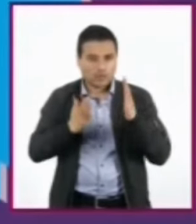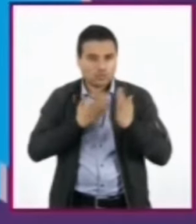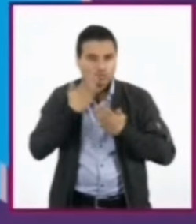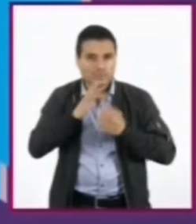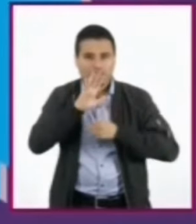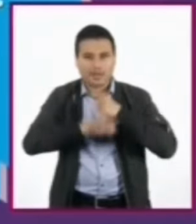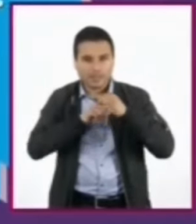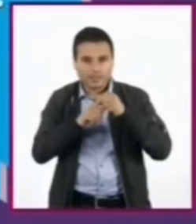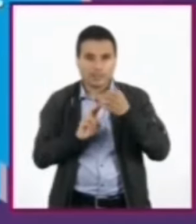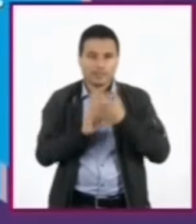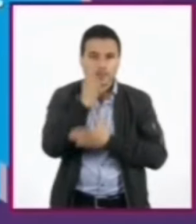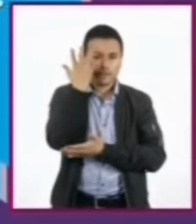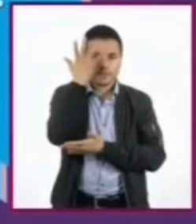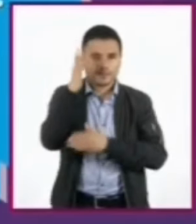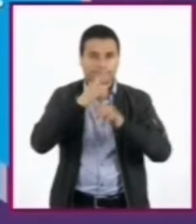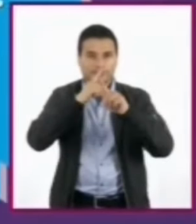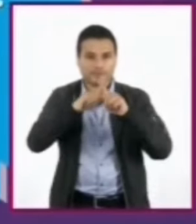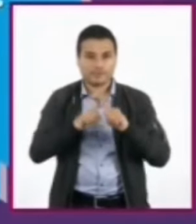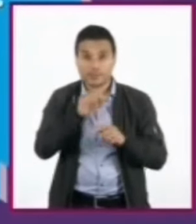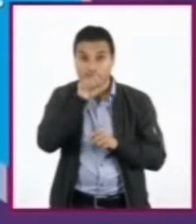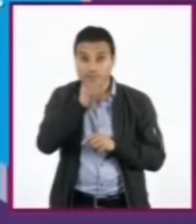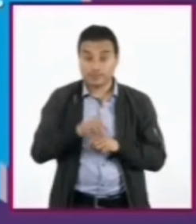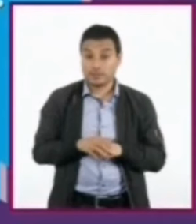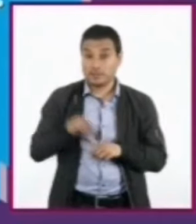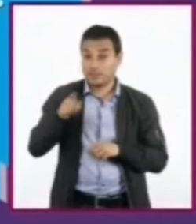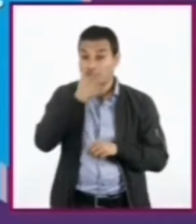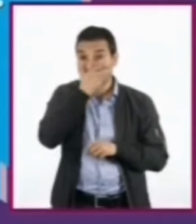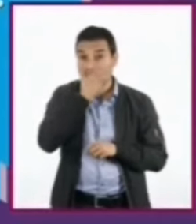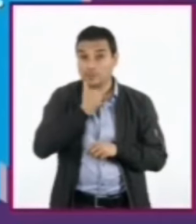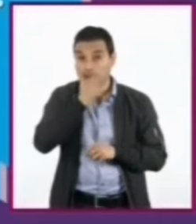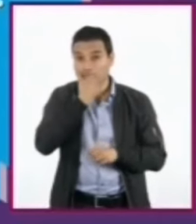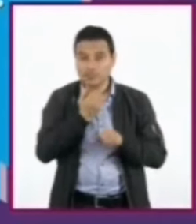naturaleza. Investigó y comprobó